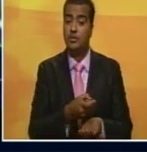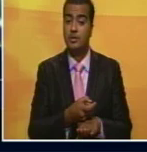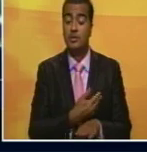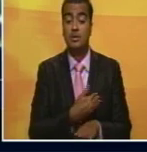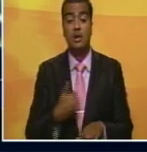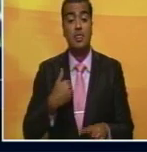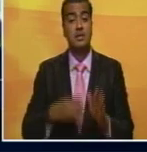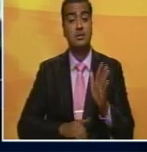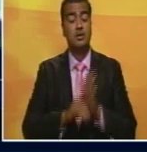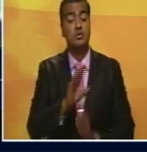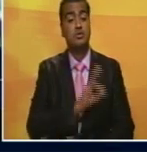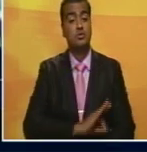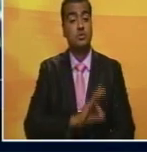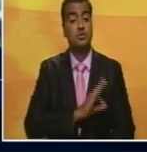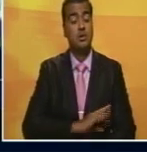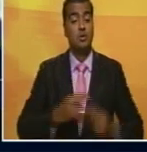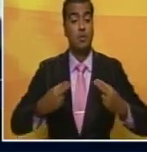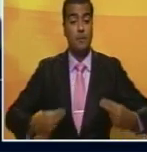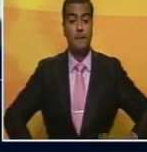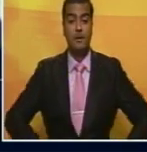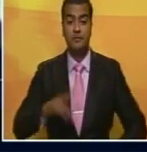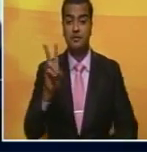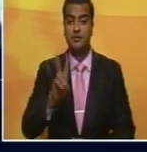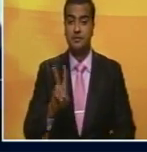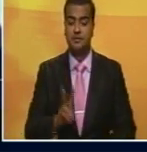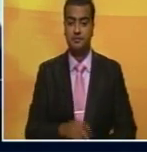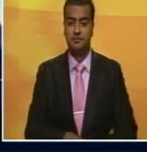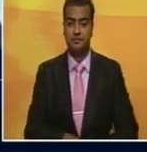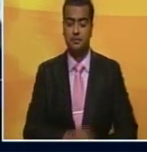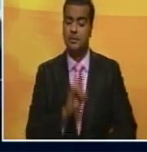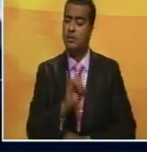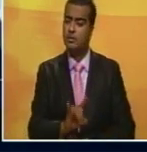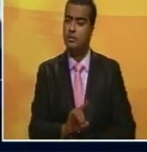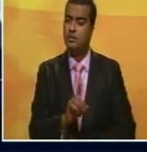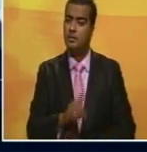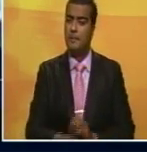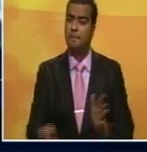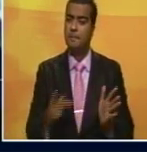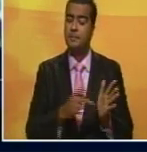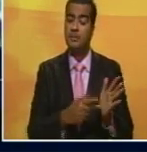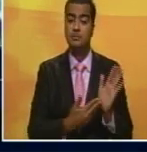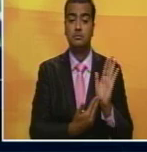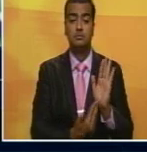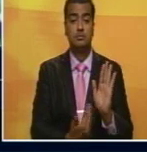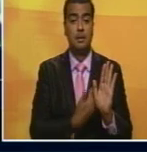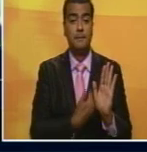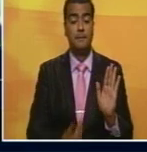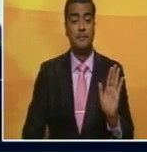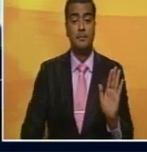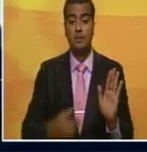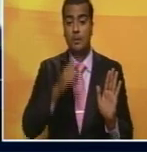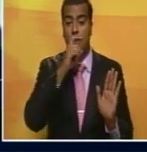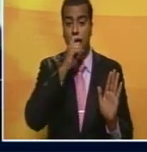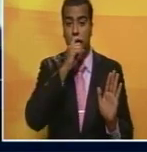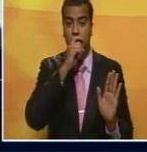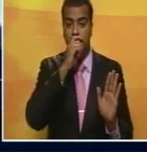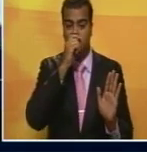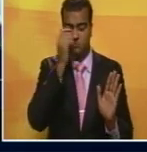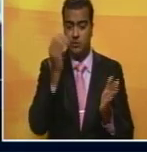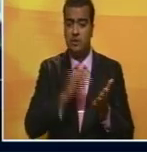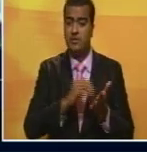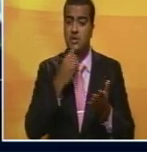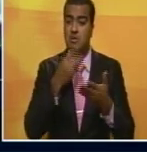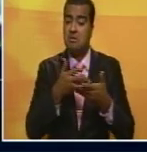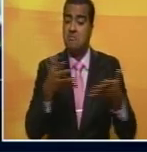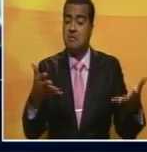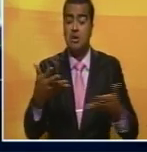el desarrollo social y humano en Venezuela. Este lunes, Silva presentó su credencial ante el presidente Nicolás Maduro, quien insistió en